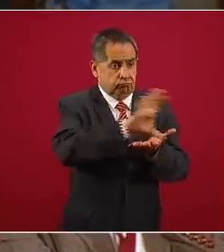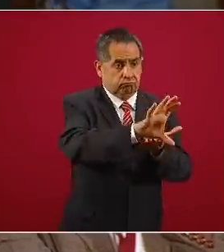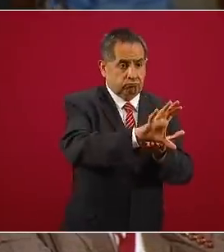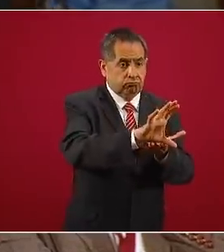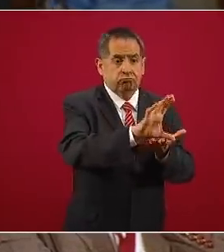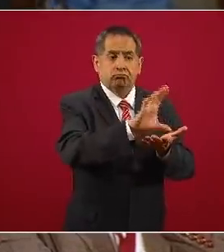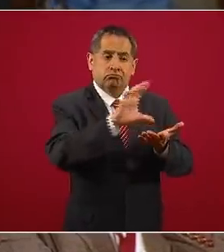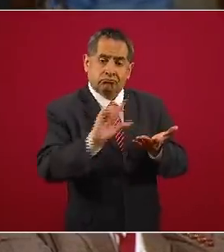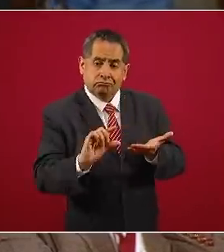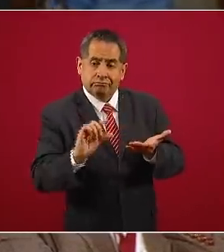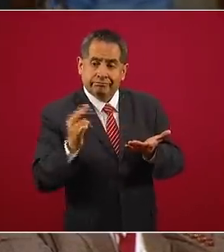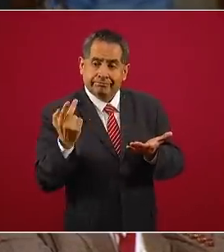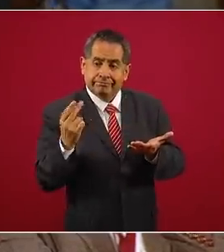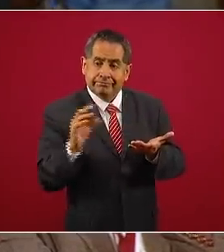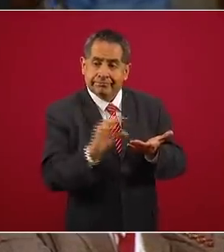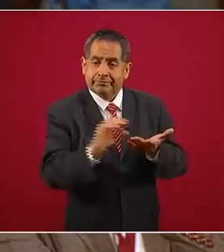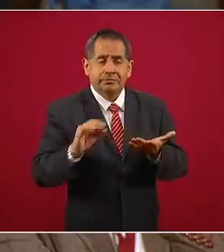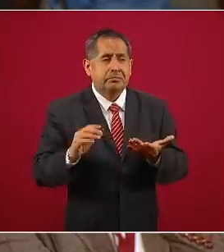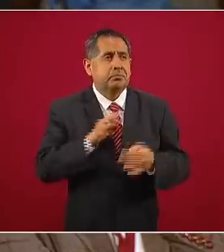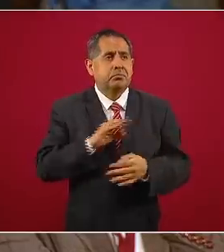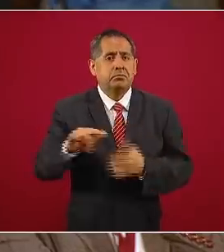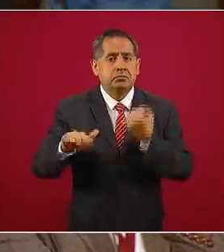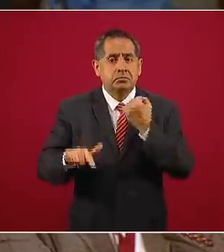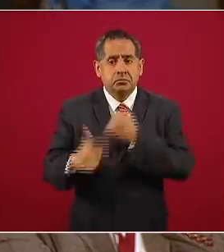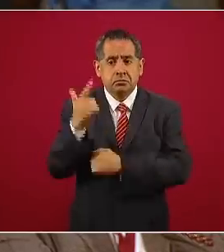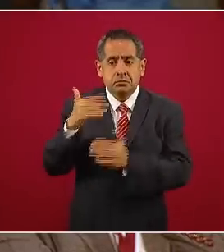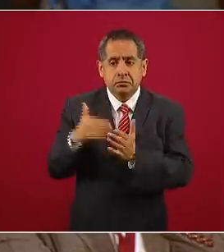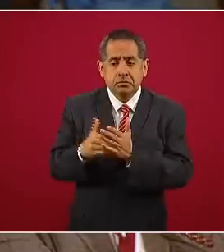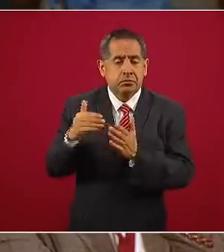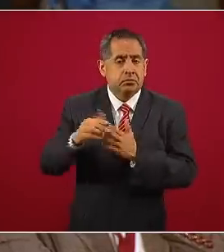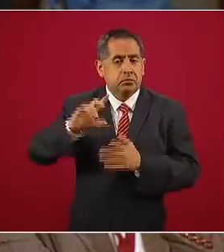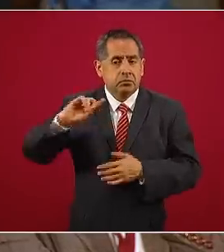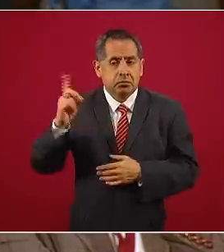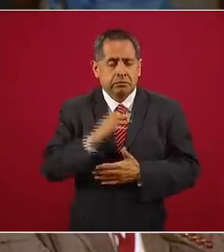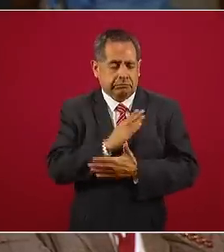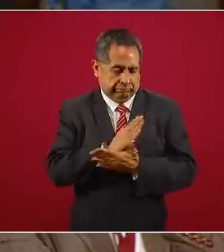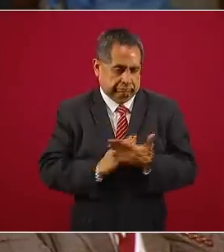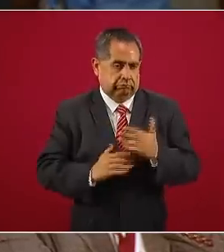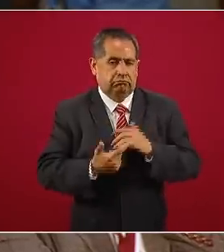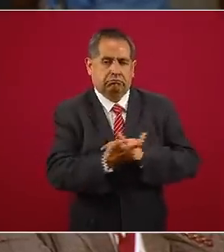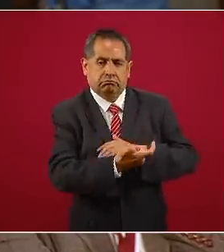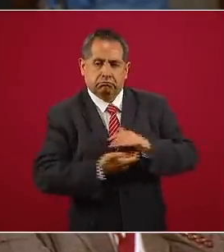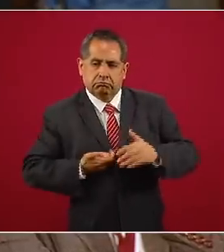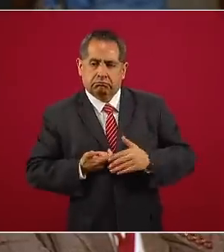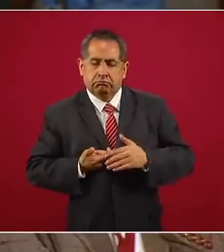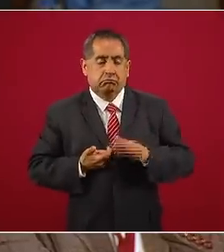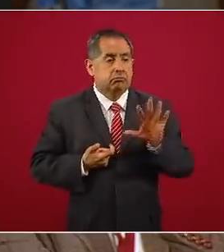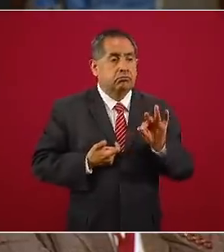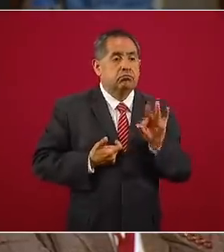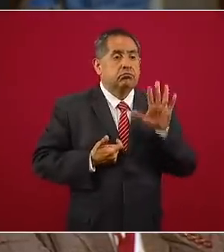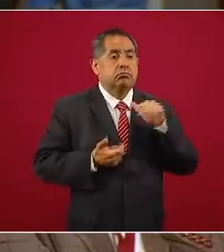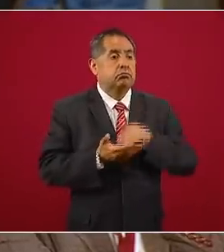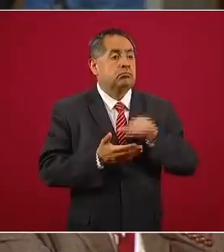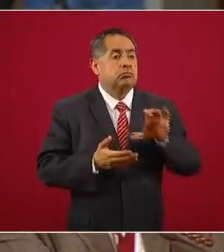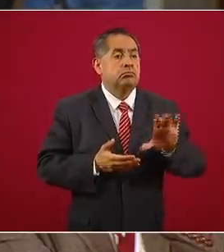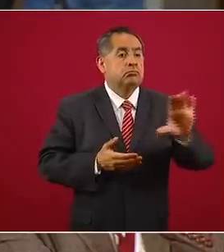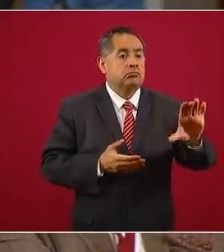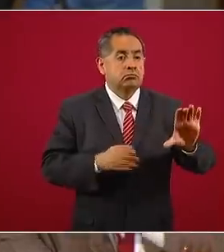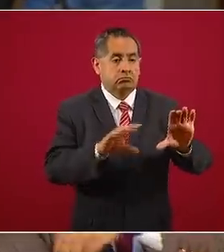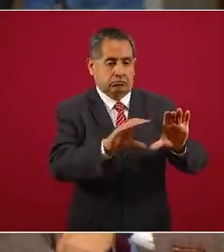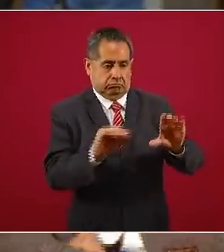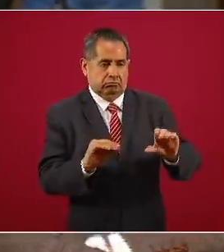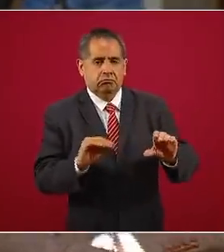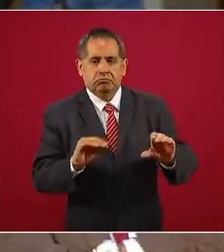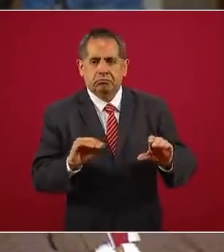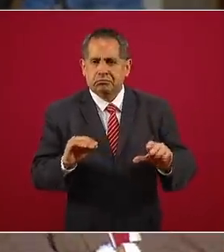es decir casi 12 millones de dólares de moche solamente de los 45 millones de la empresa ya mencionada